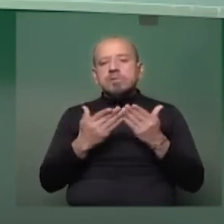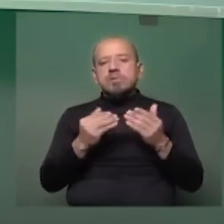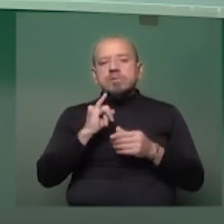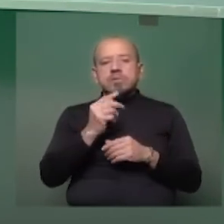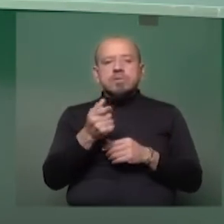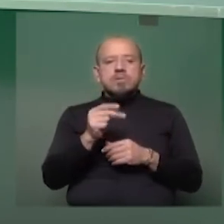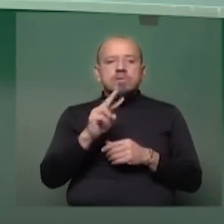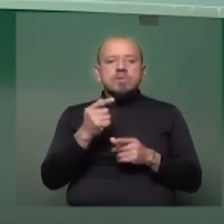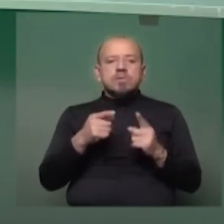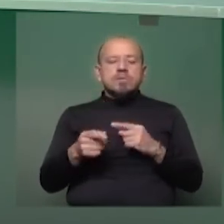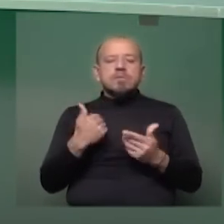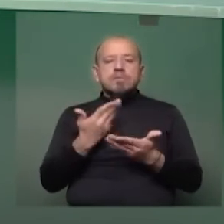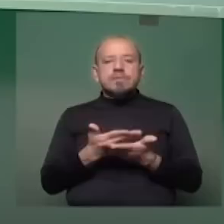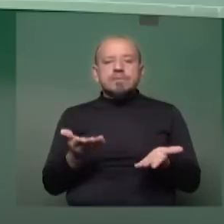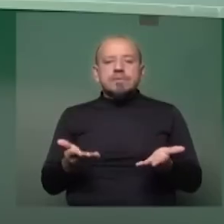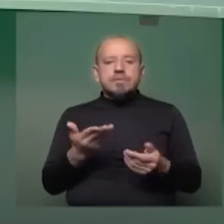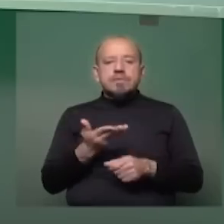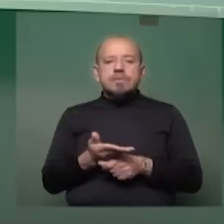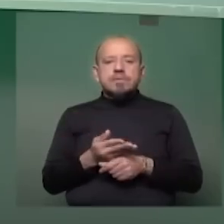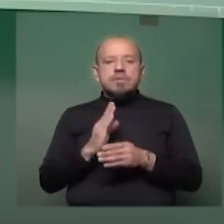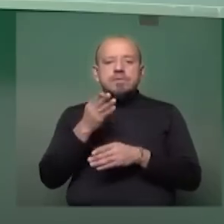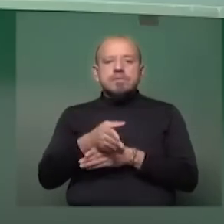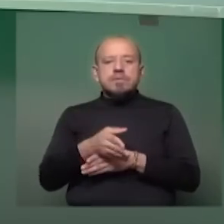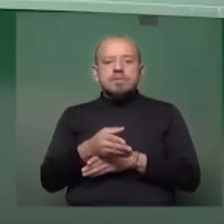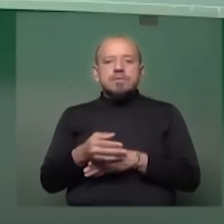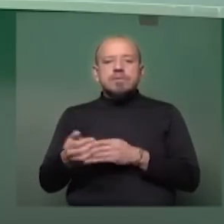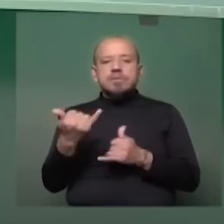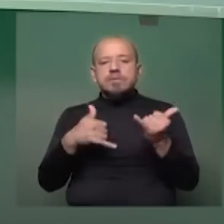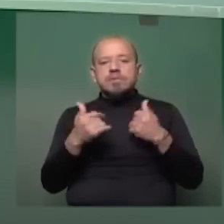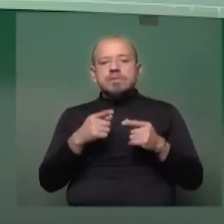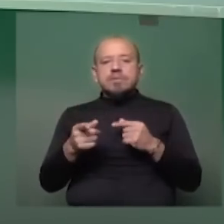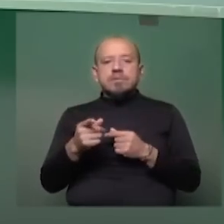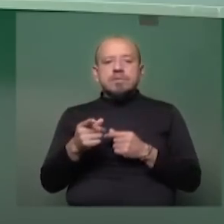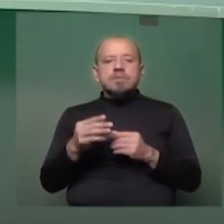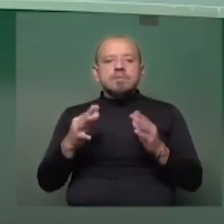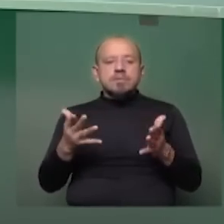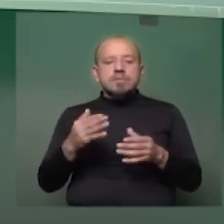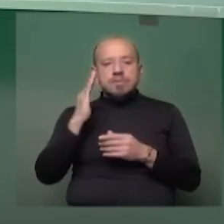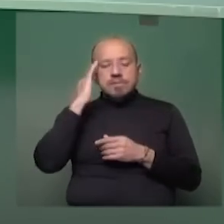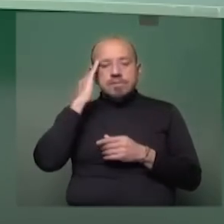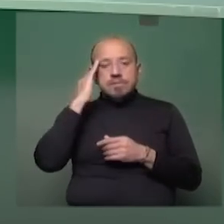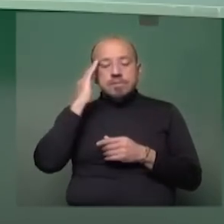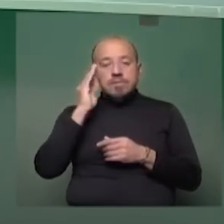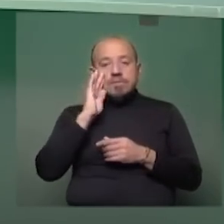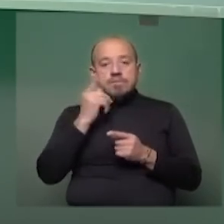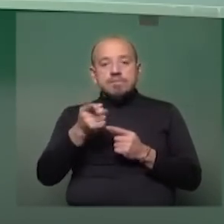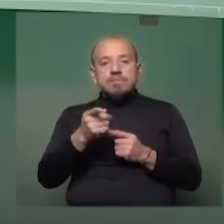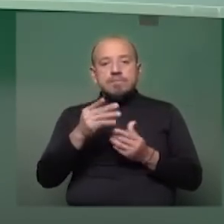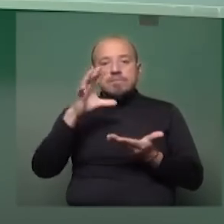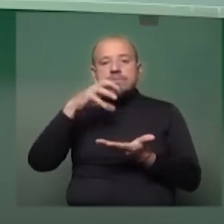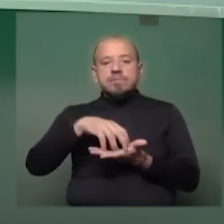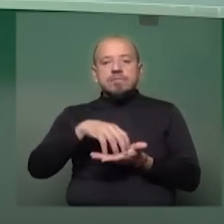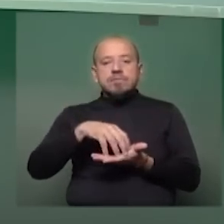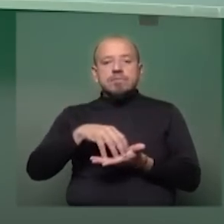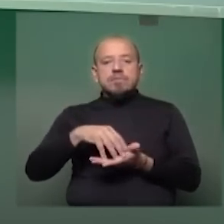iaba explicó que presentaron un pedido de acceso a la información antes secundaria para conocer la existencia de salones grimal en